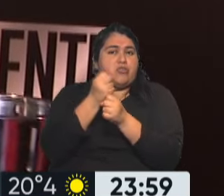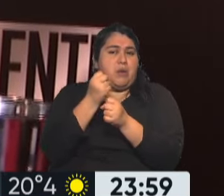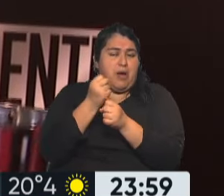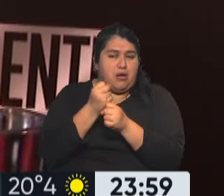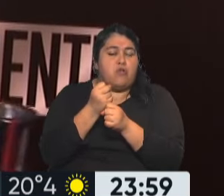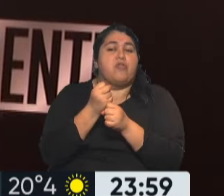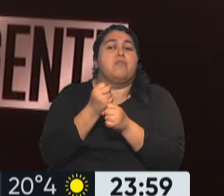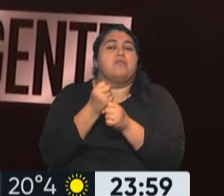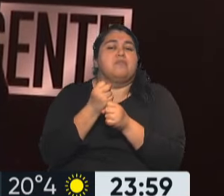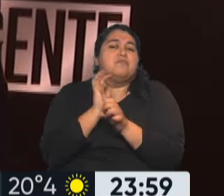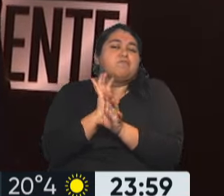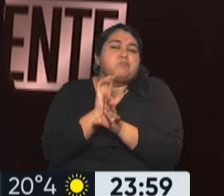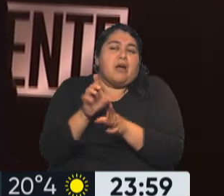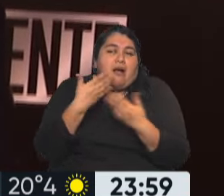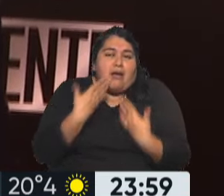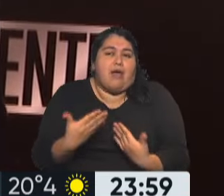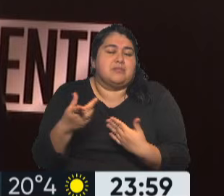que nos enamoremos